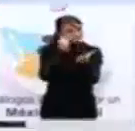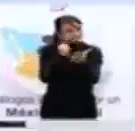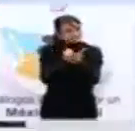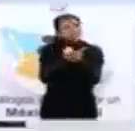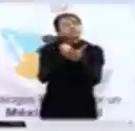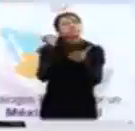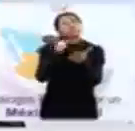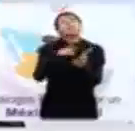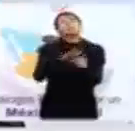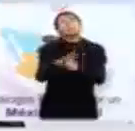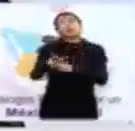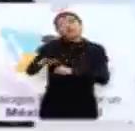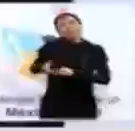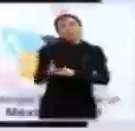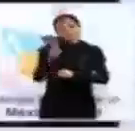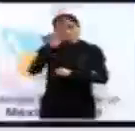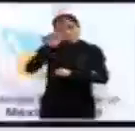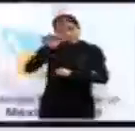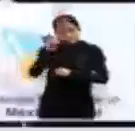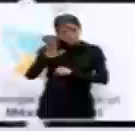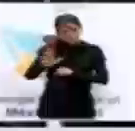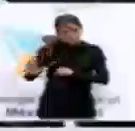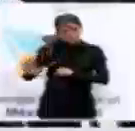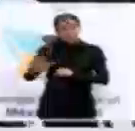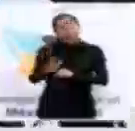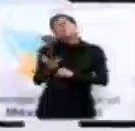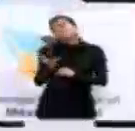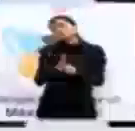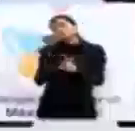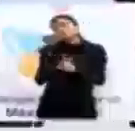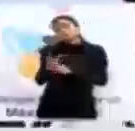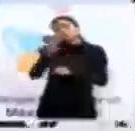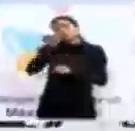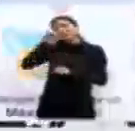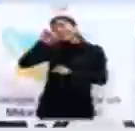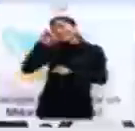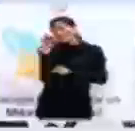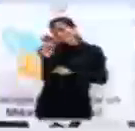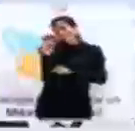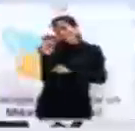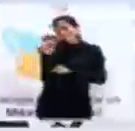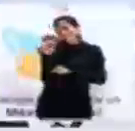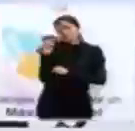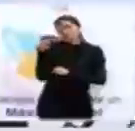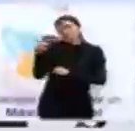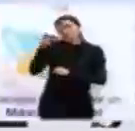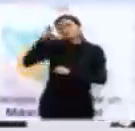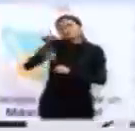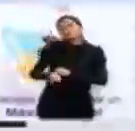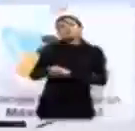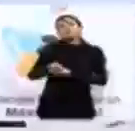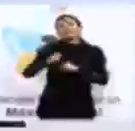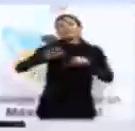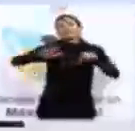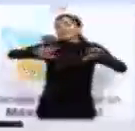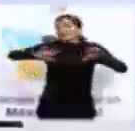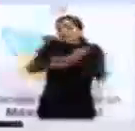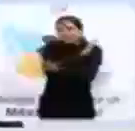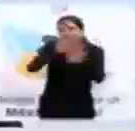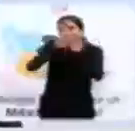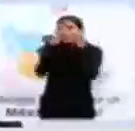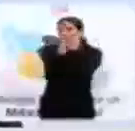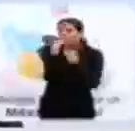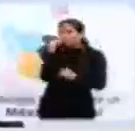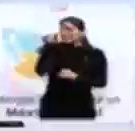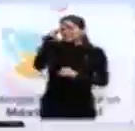nueva cultura de producción y consumo, cambiar paradigmas, donde lo importante no es solamente la producción y el consumo tal